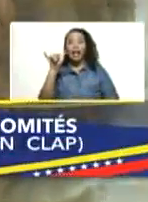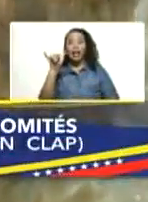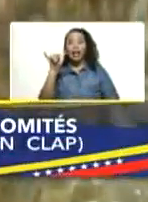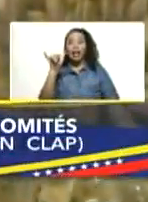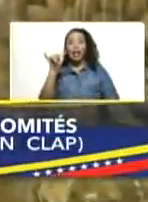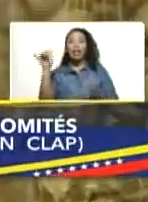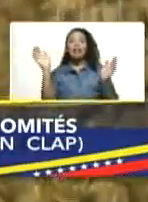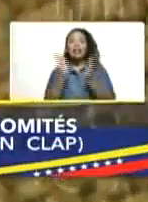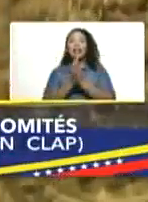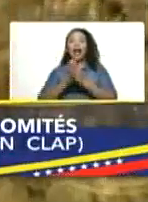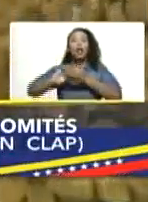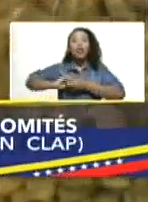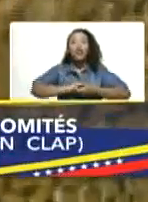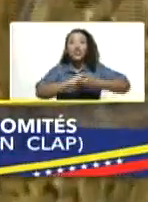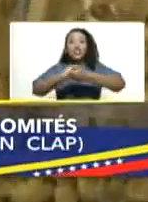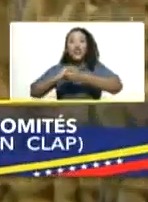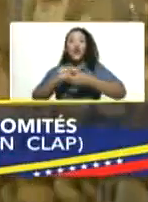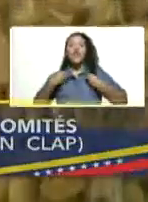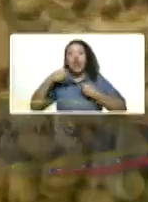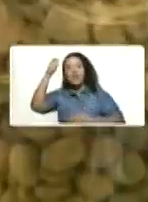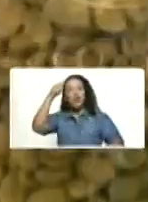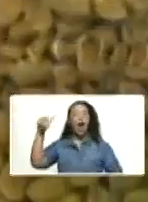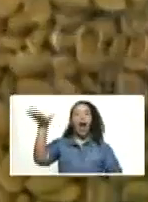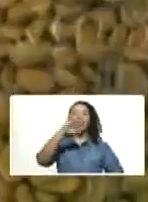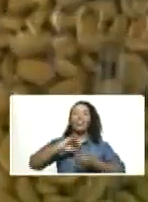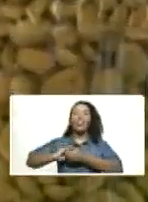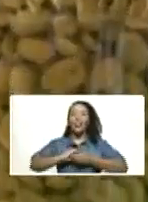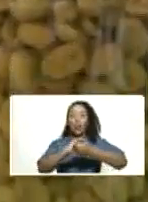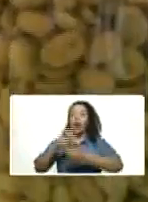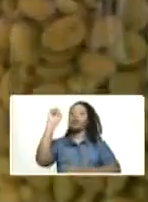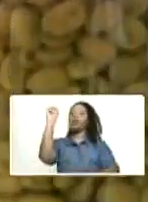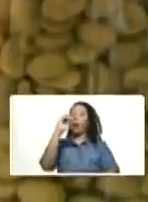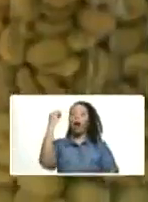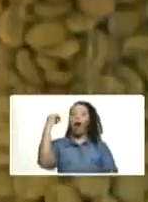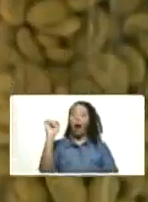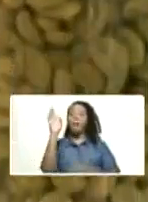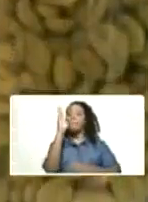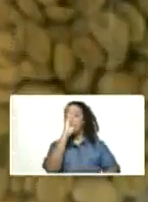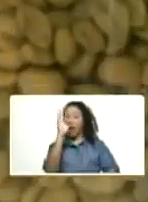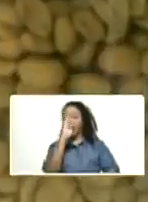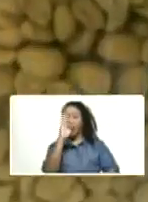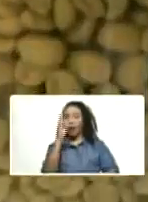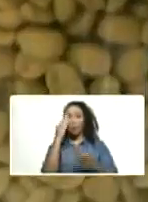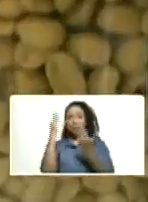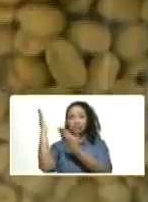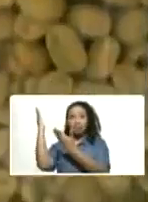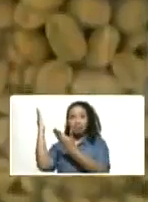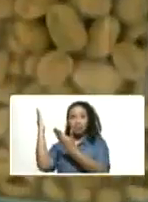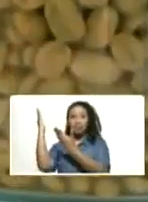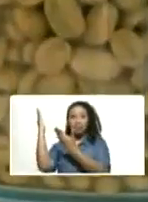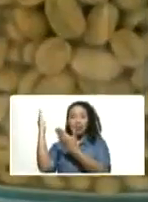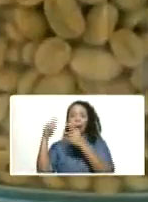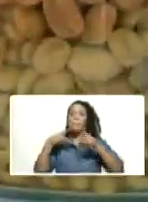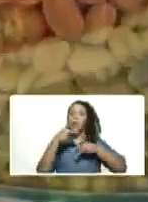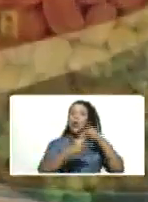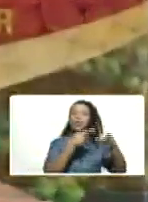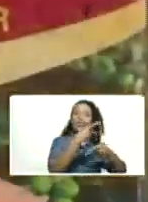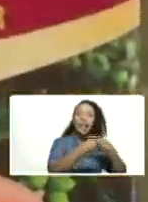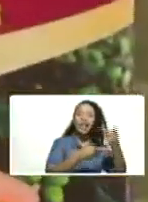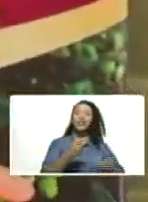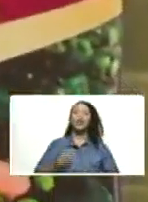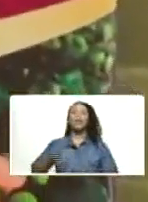Santana de Trujillo, que viva el pueblo de Trujillo. Y también tenemos de Barinas todo el proceso productivo